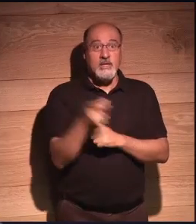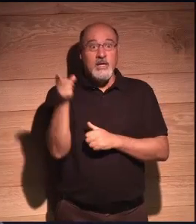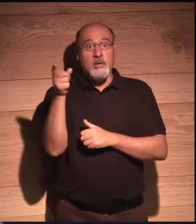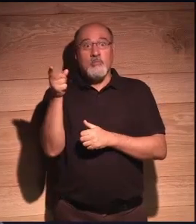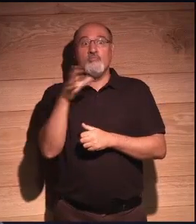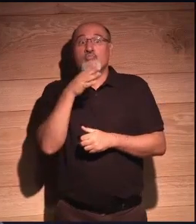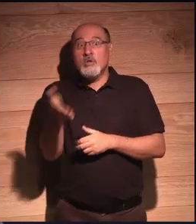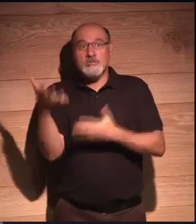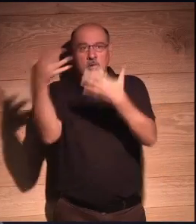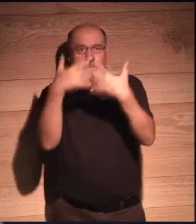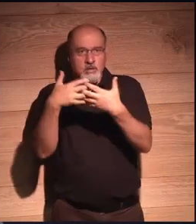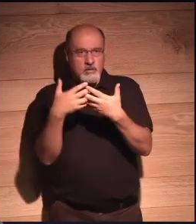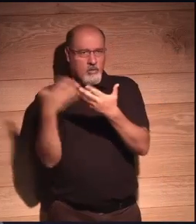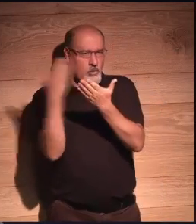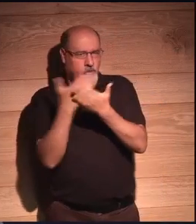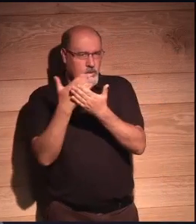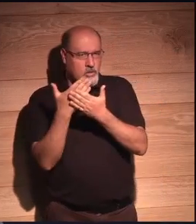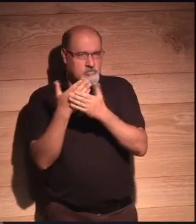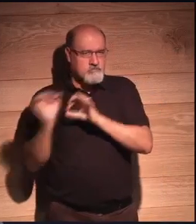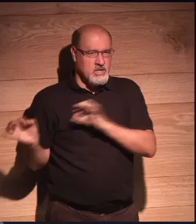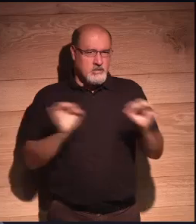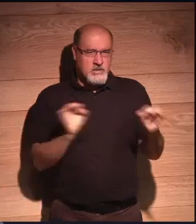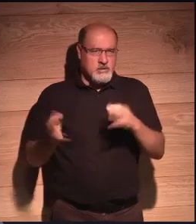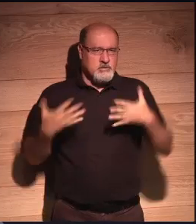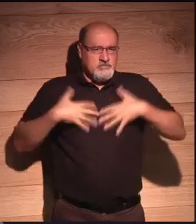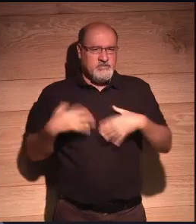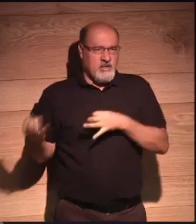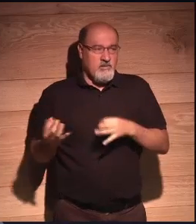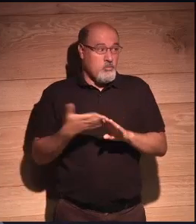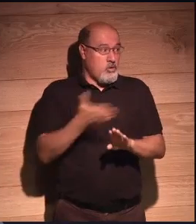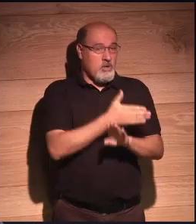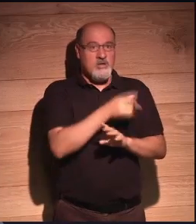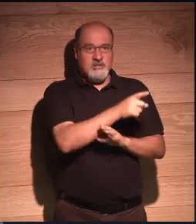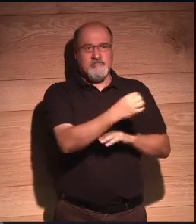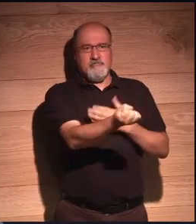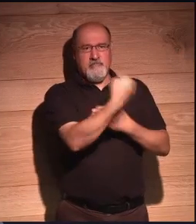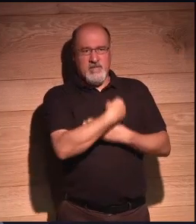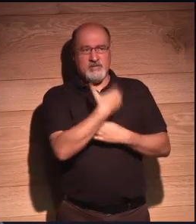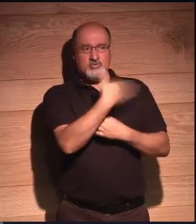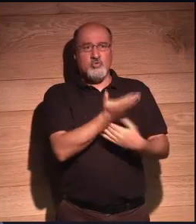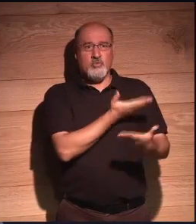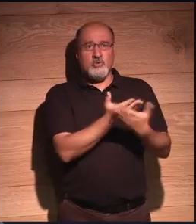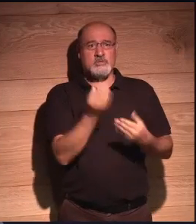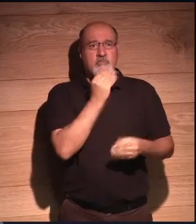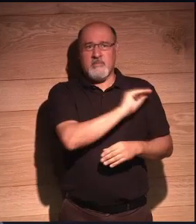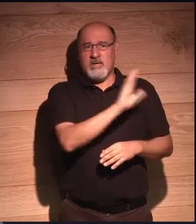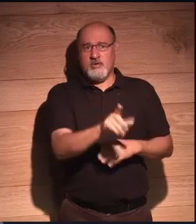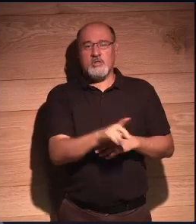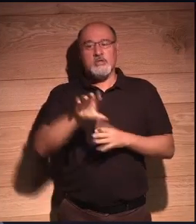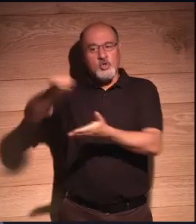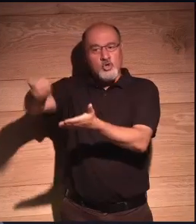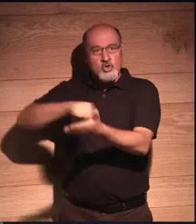las pilas y dijeron: pues es que los rusos ya tienen el Sputnik ahí arriba, es mucho más grande que nuestra propuesta. Contrataron a von